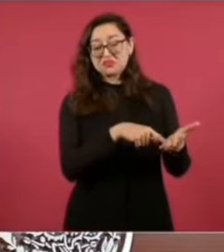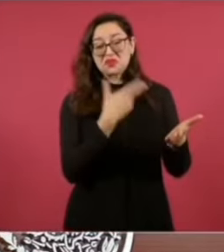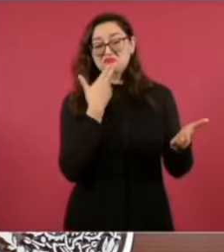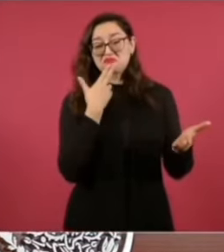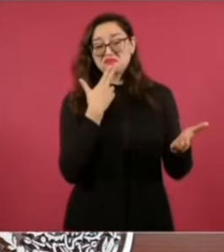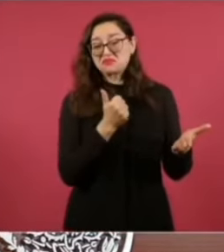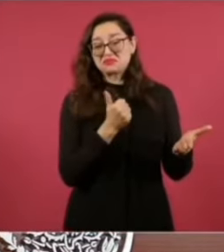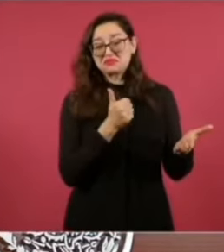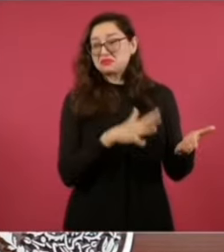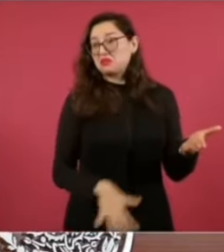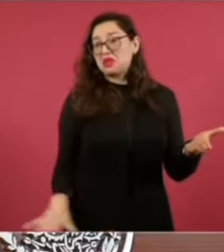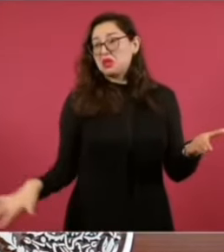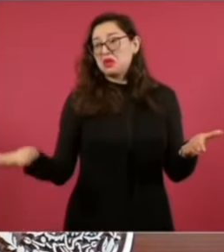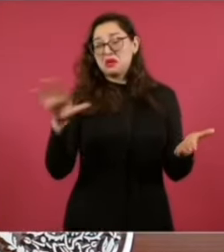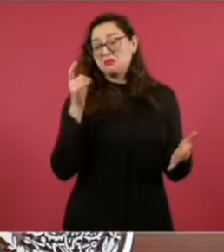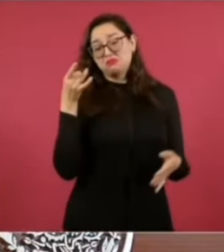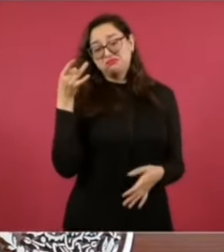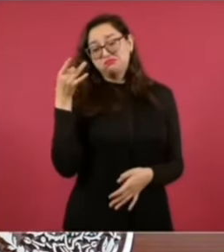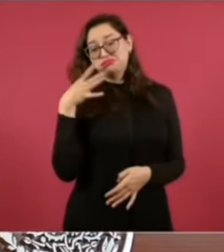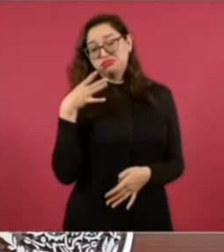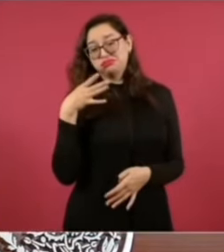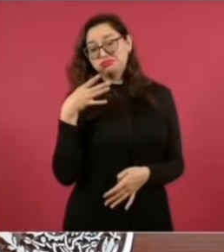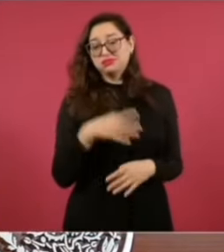tienen ningún efecto.